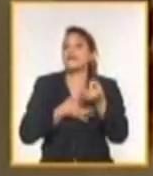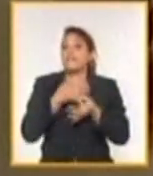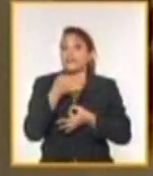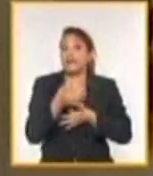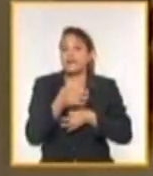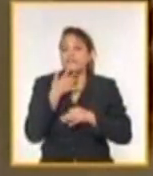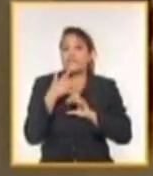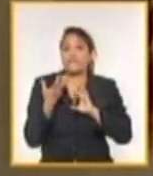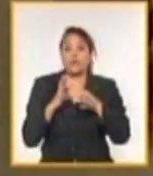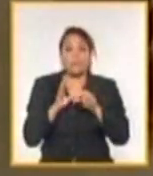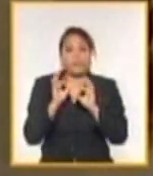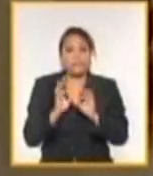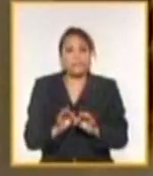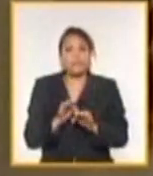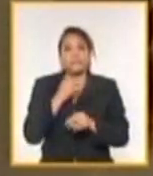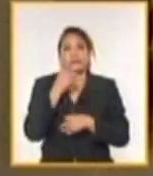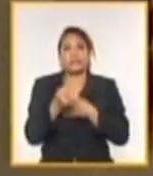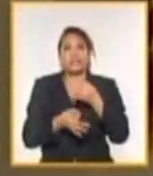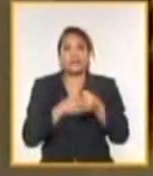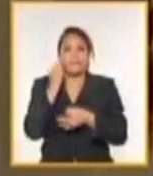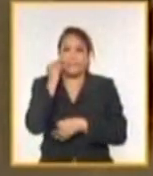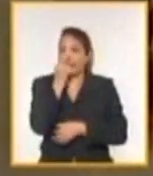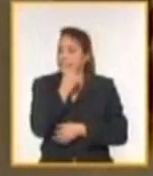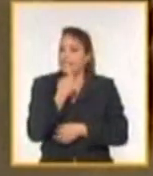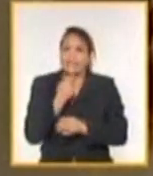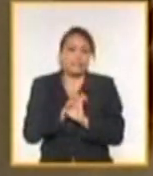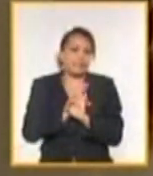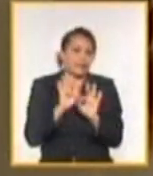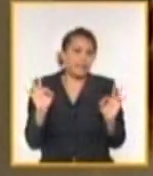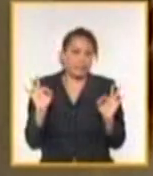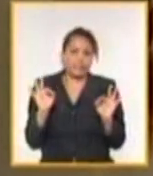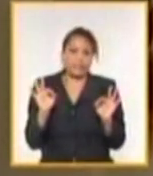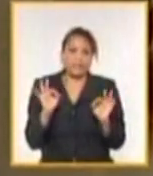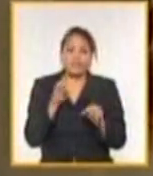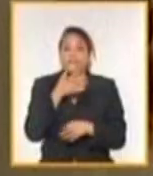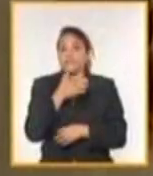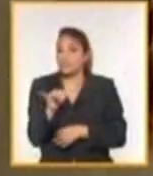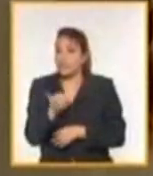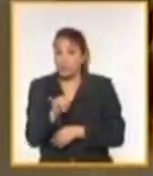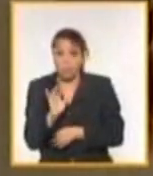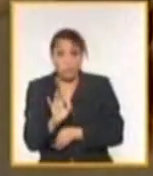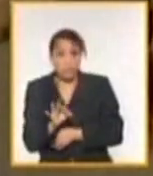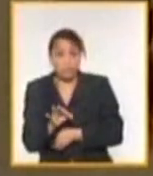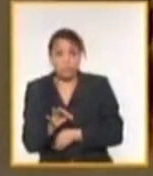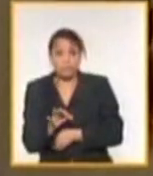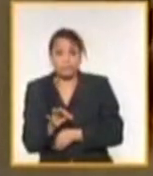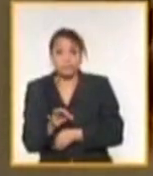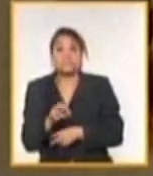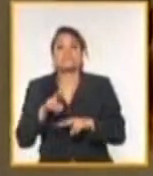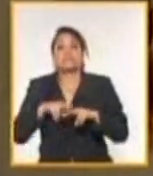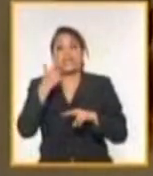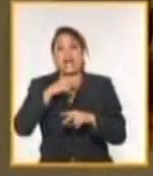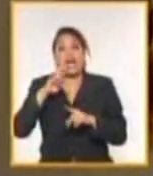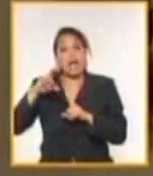lenguaje que habla, que Martí era excelente en eso, Fidel lo fue, y Har también,